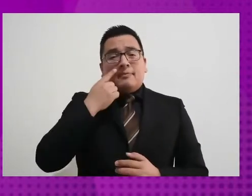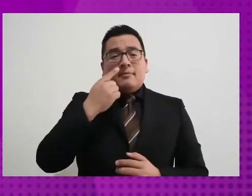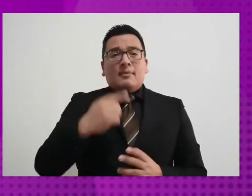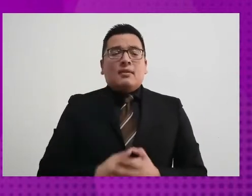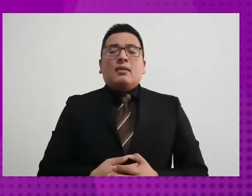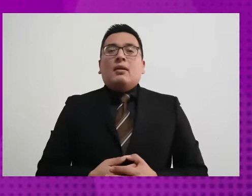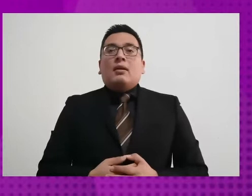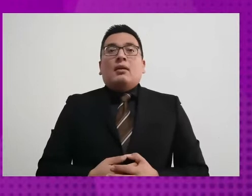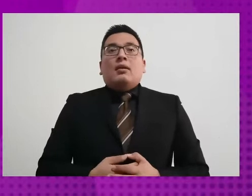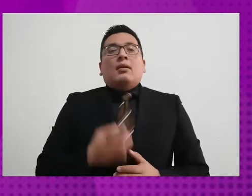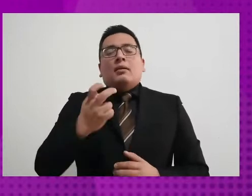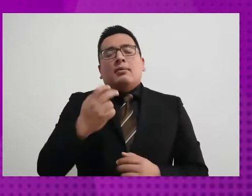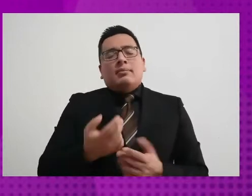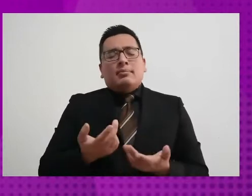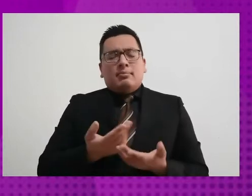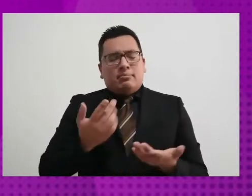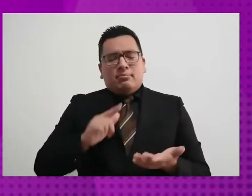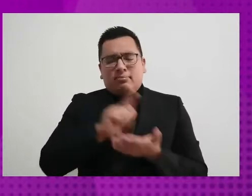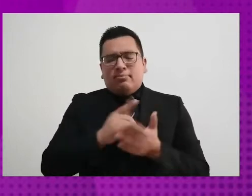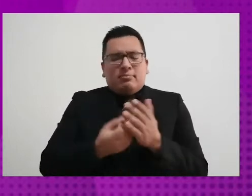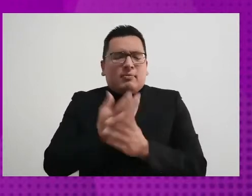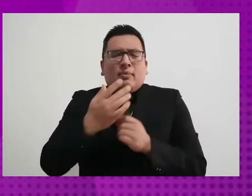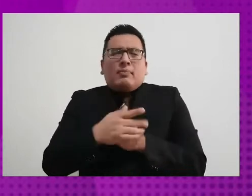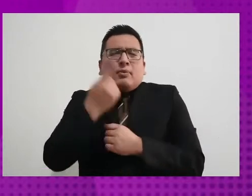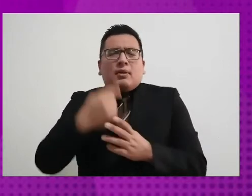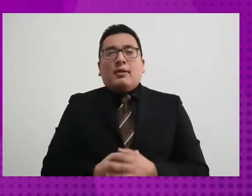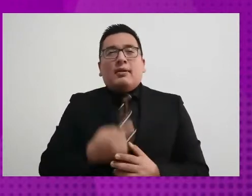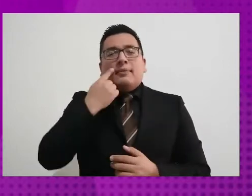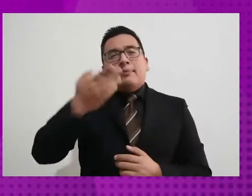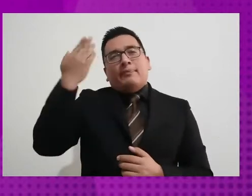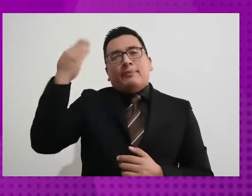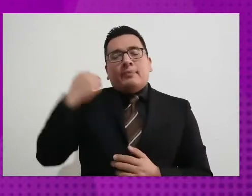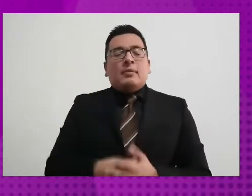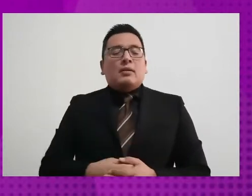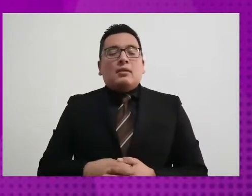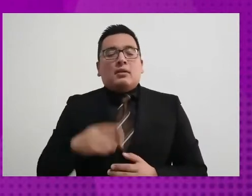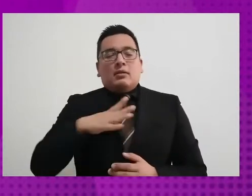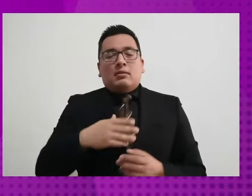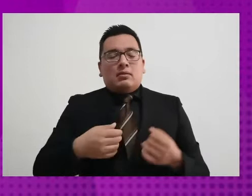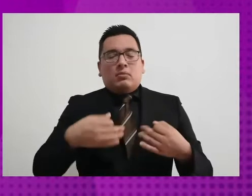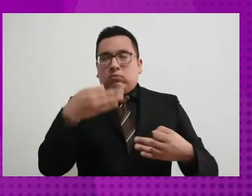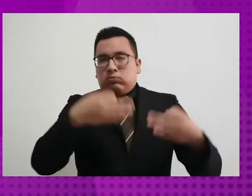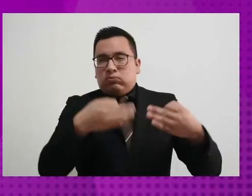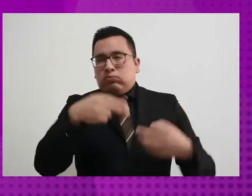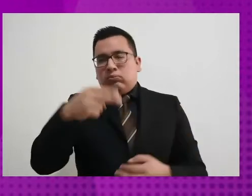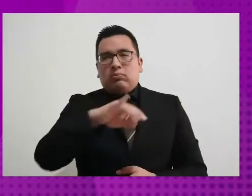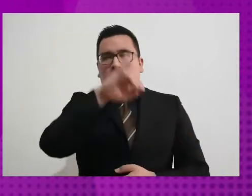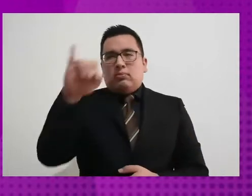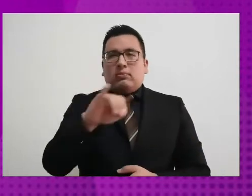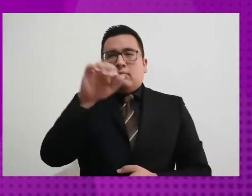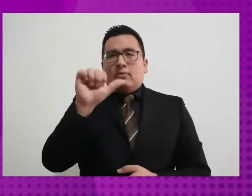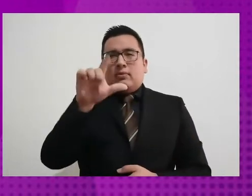sentencia tiene su antecedente en aquella sentencia de Jalapa, de Sala Regional Jalapa, que en primer